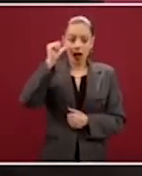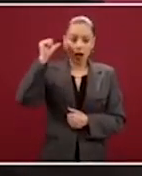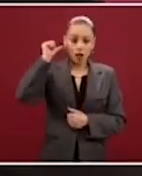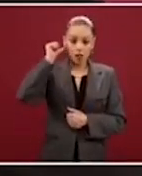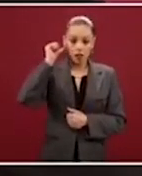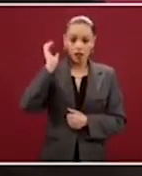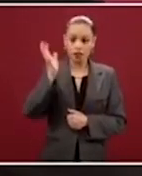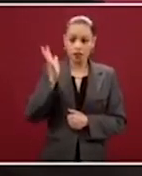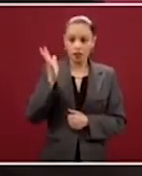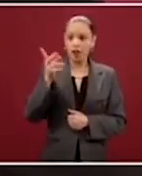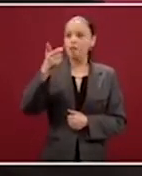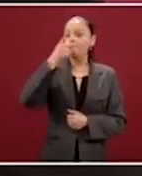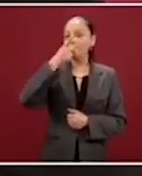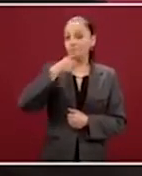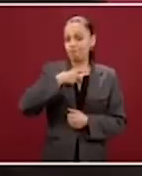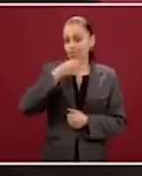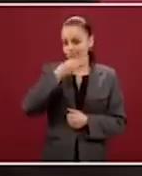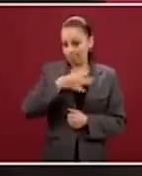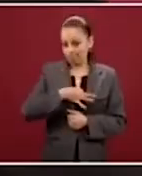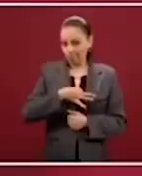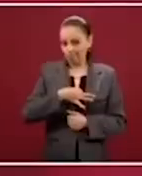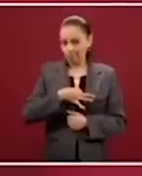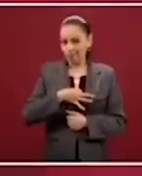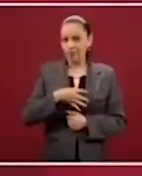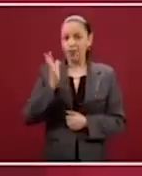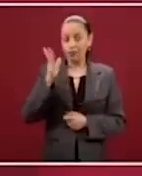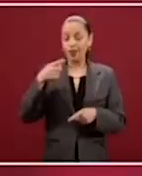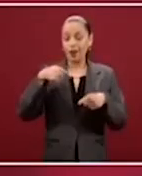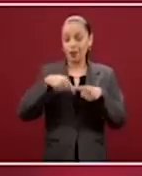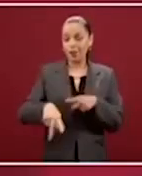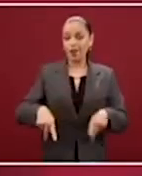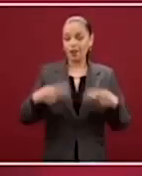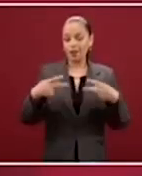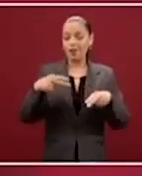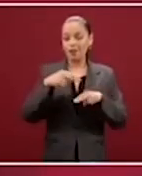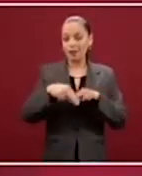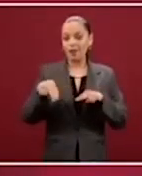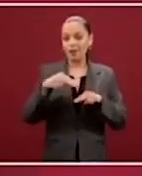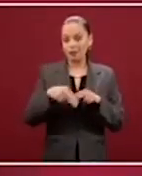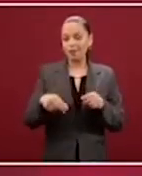me informaron de que se están vendiendo